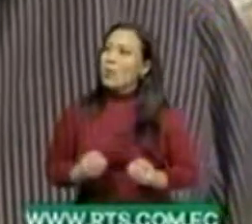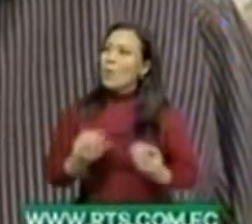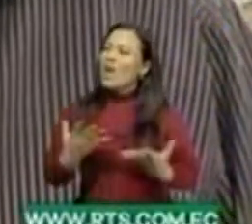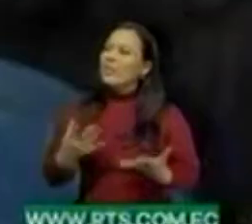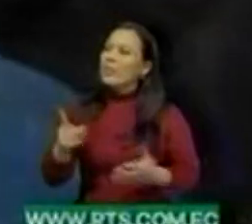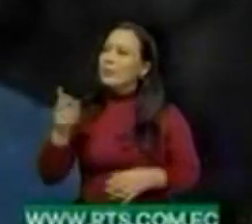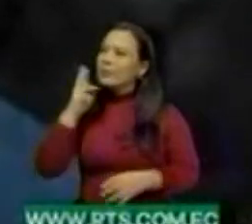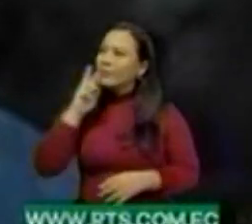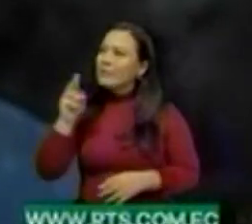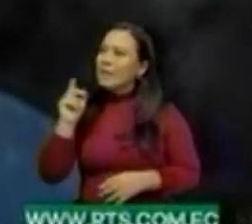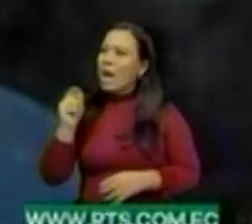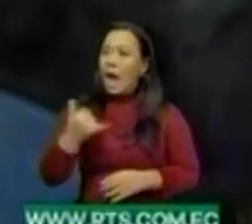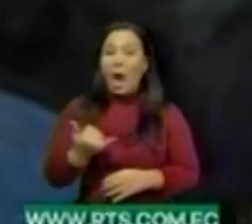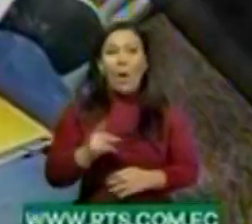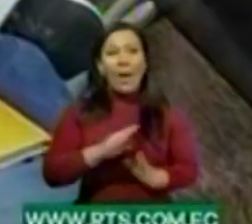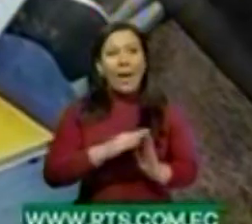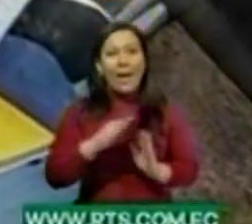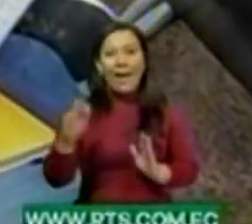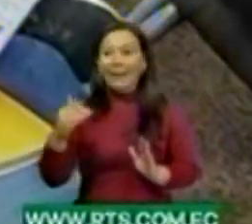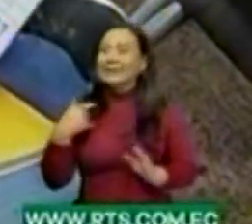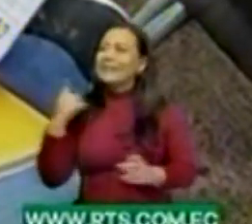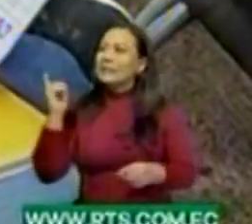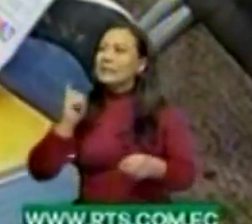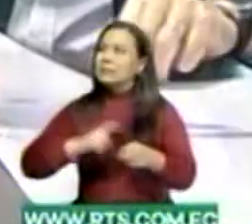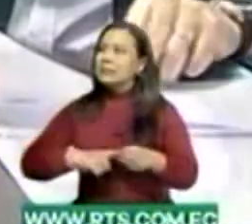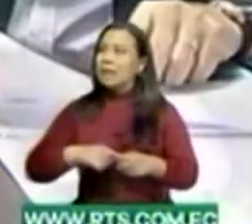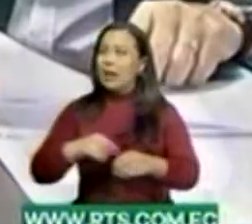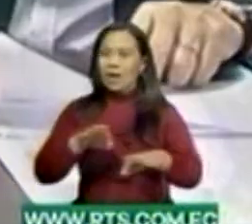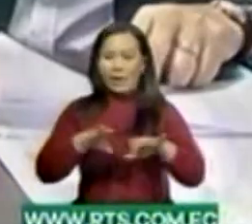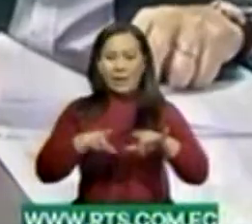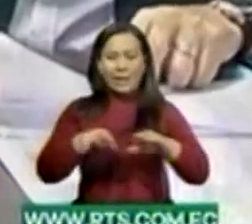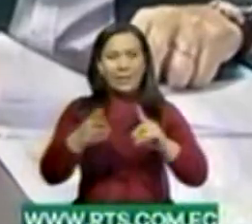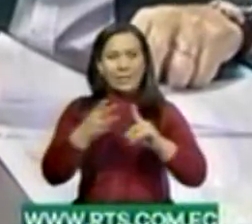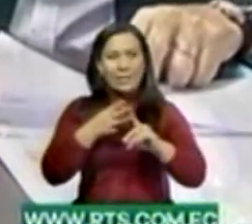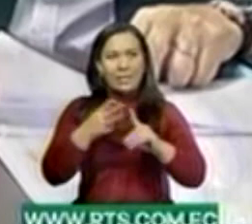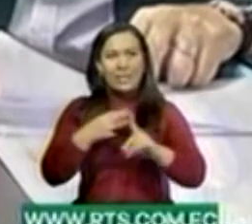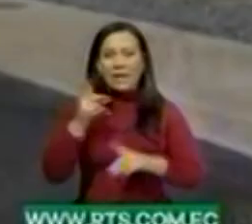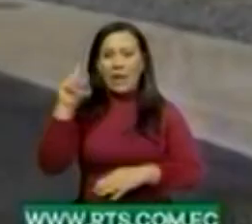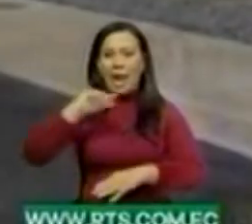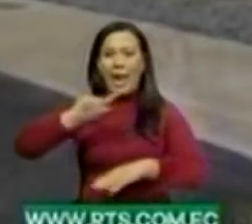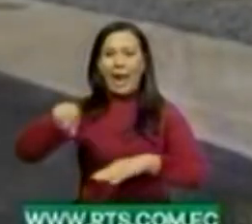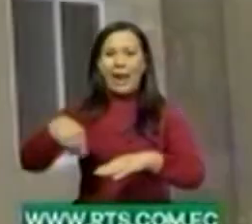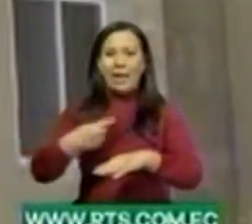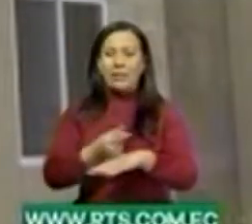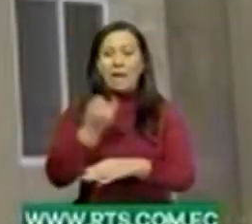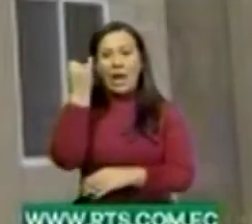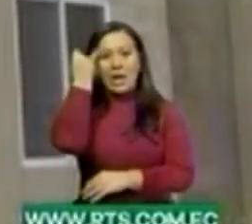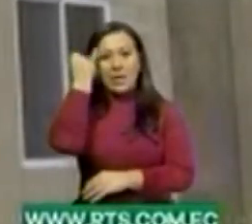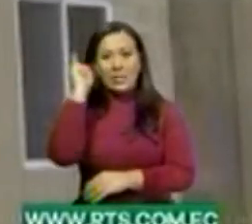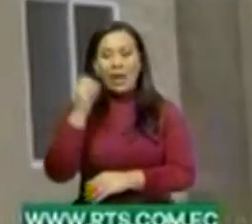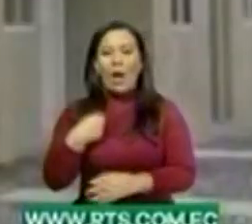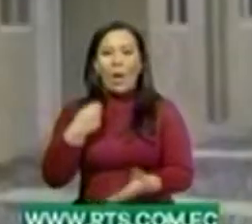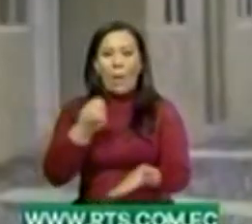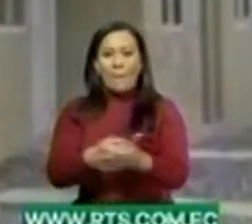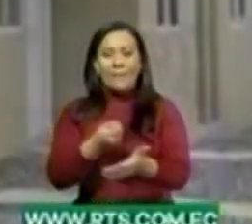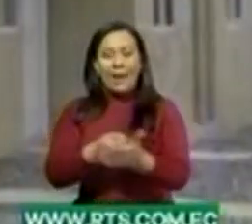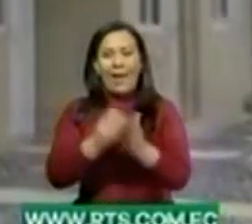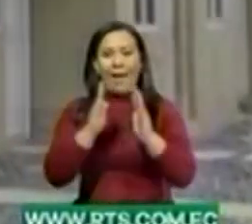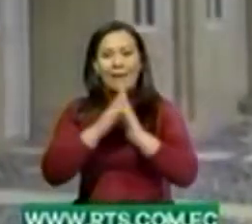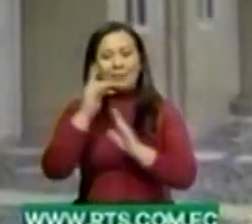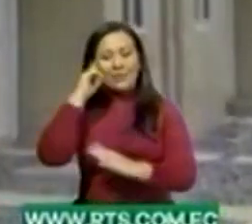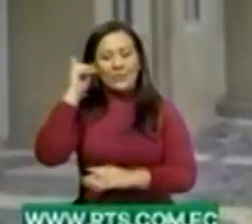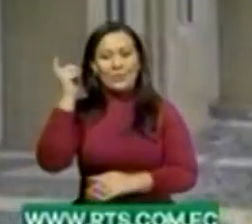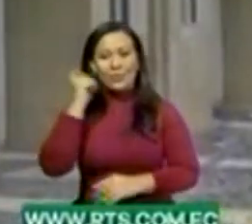$40,000. La primera fase de postulación se efectúa en línea, precisa el gerente general. La idea es financiar los sueños,